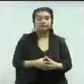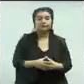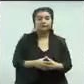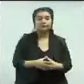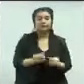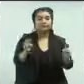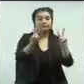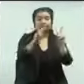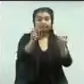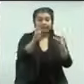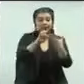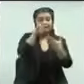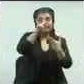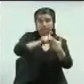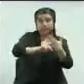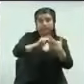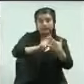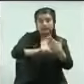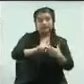del proyecto